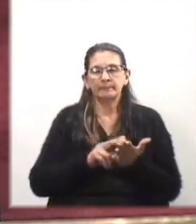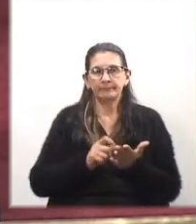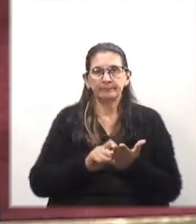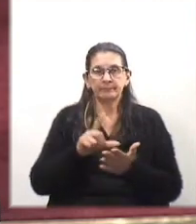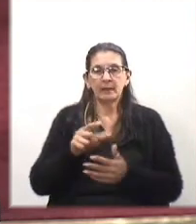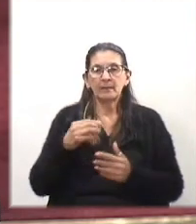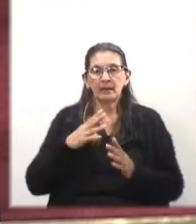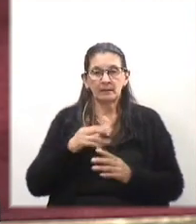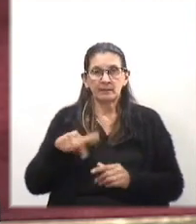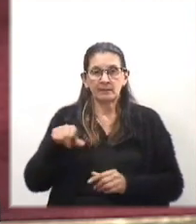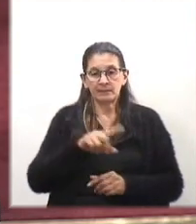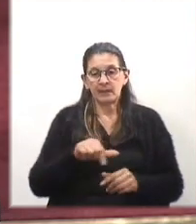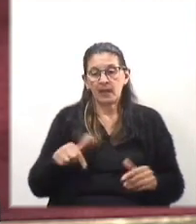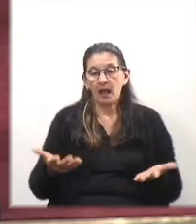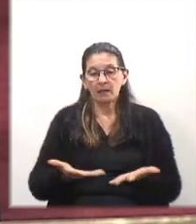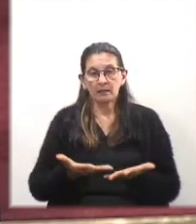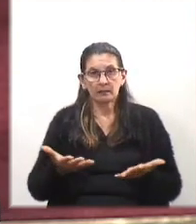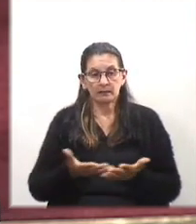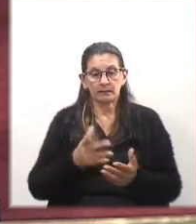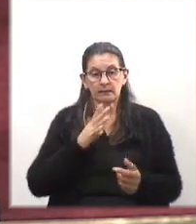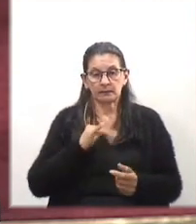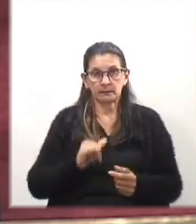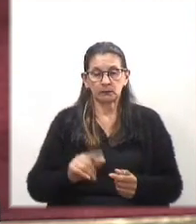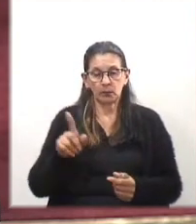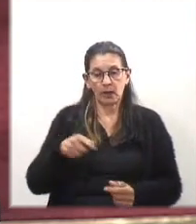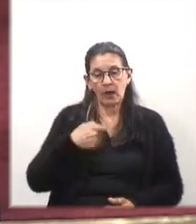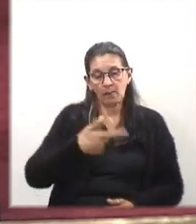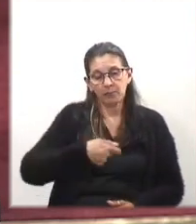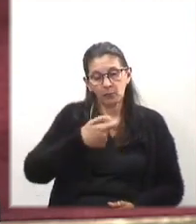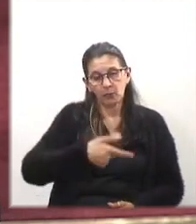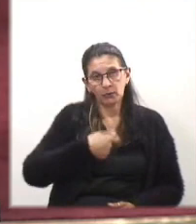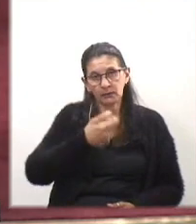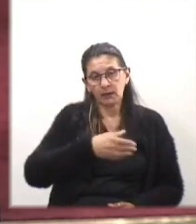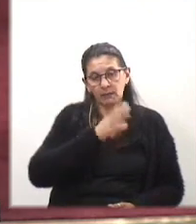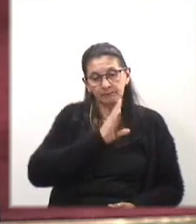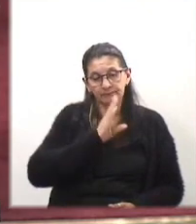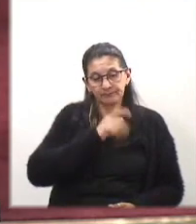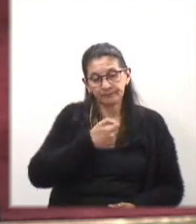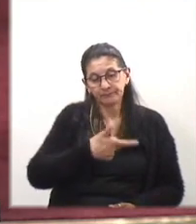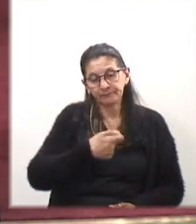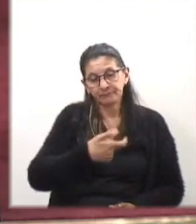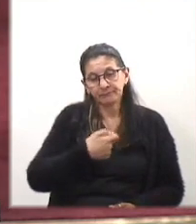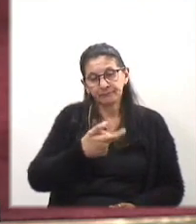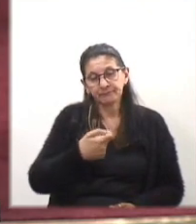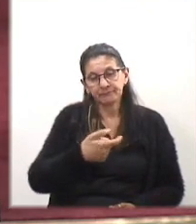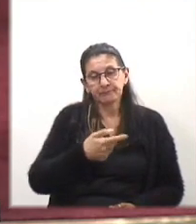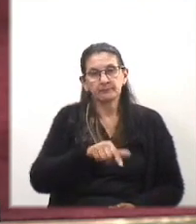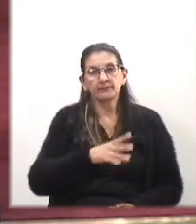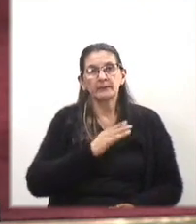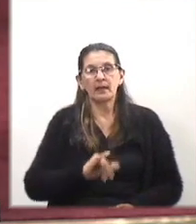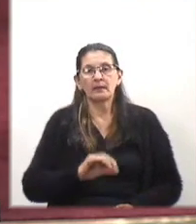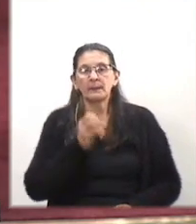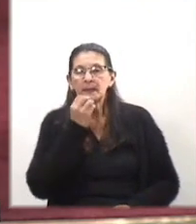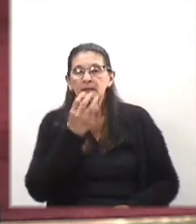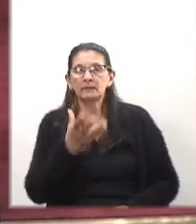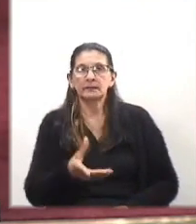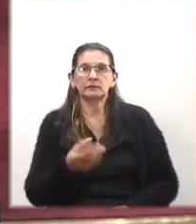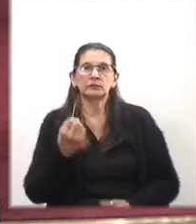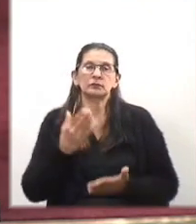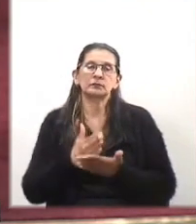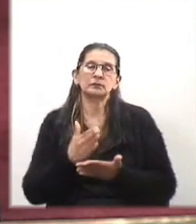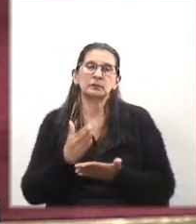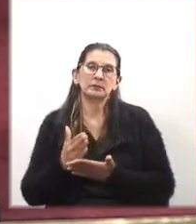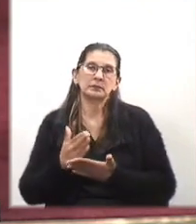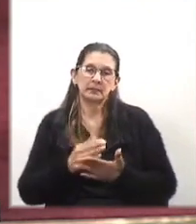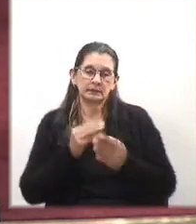pasivos, quienes durante su vida activa efectuaron sus aportes y soportaron su carga tributaria, que beneficia al sistema de